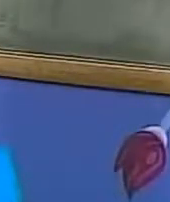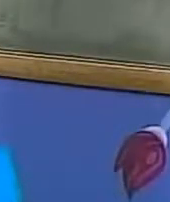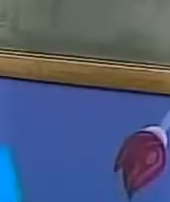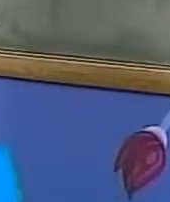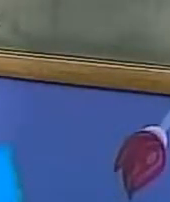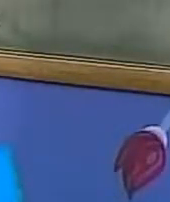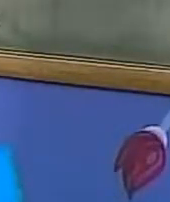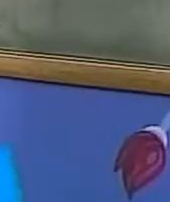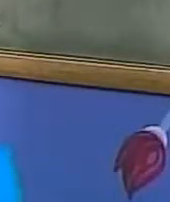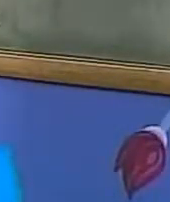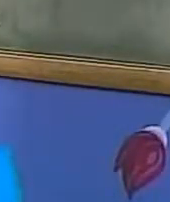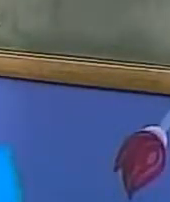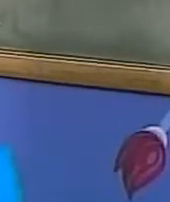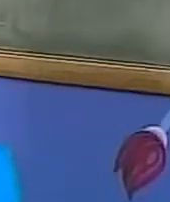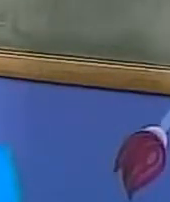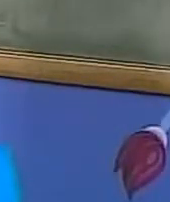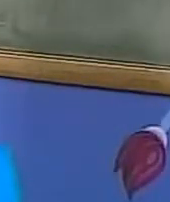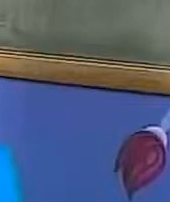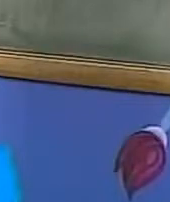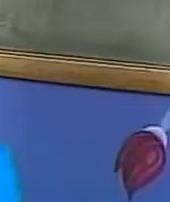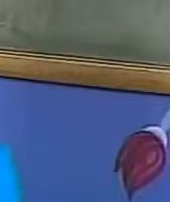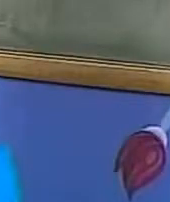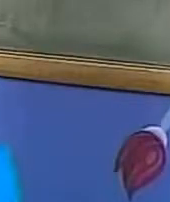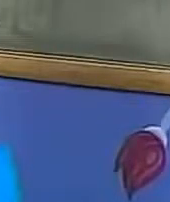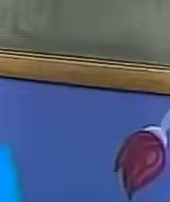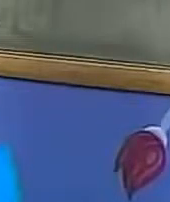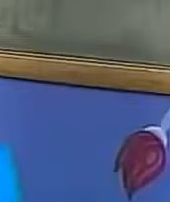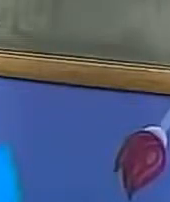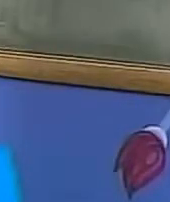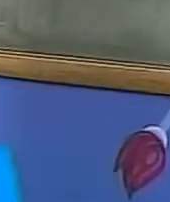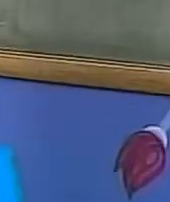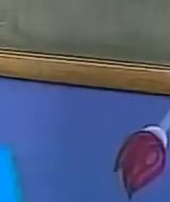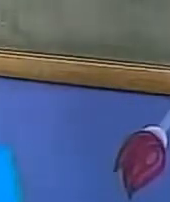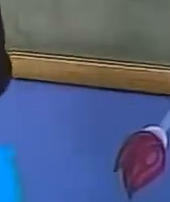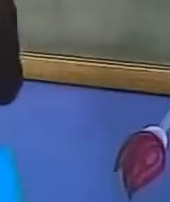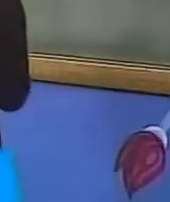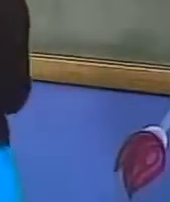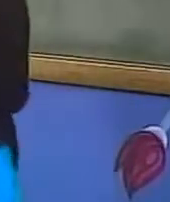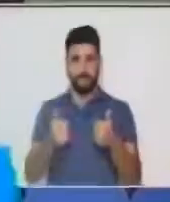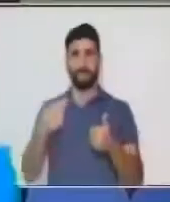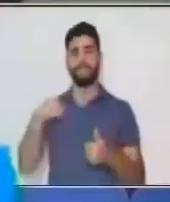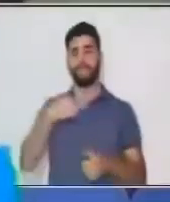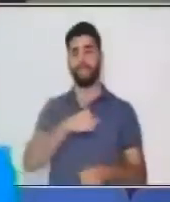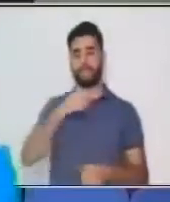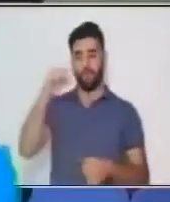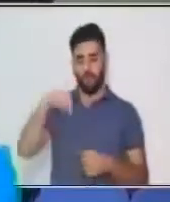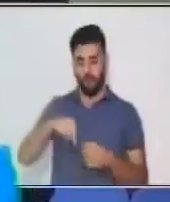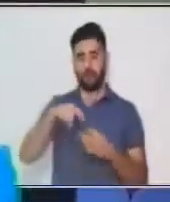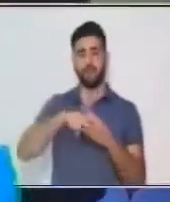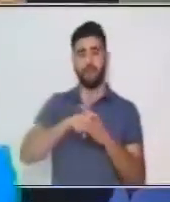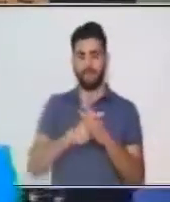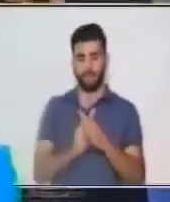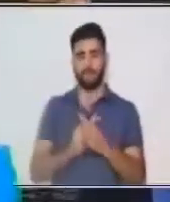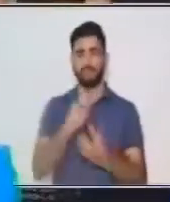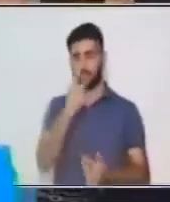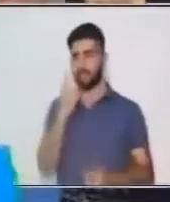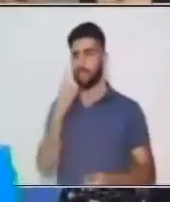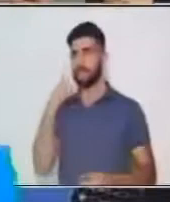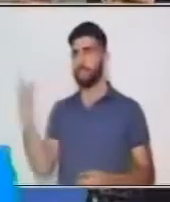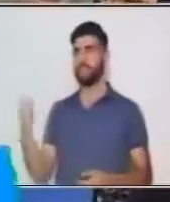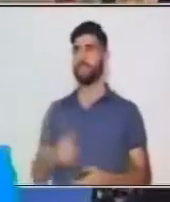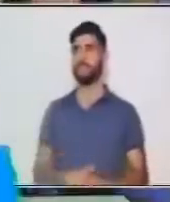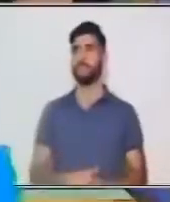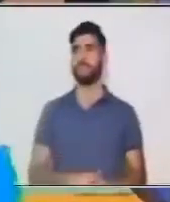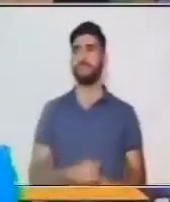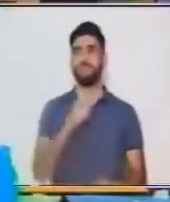de señas me acompaña Pablo. ¿Qué tal, Pablo? Mucho gusto. Vamos a iniciar. ¿Tú te recuerdas que tenemos cuántos